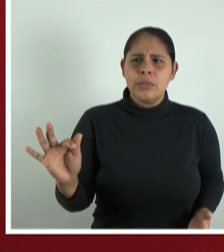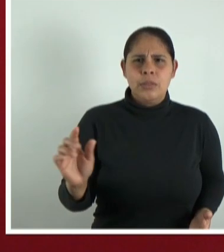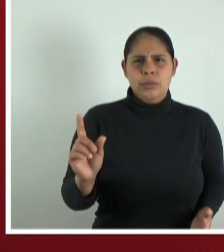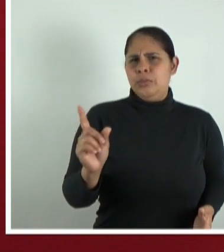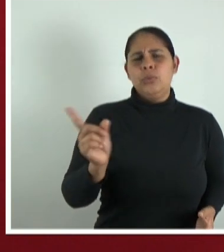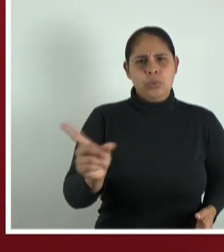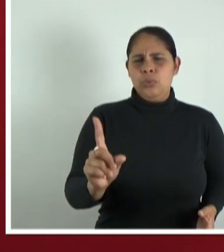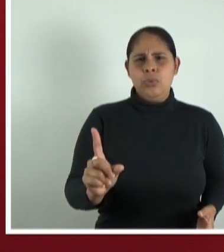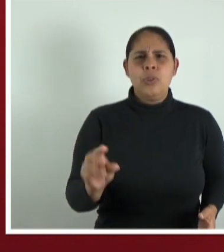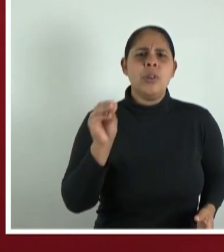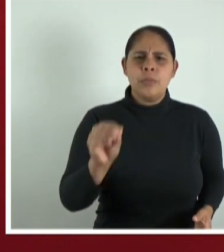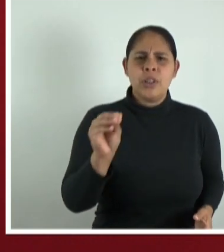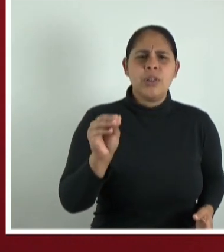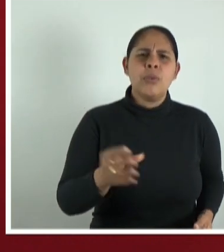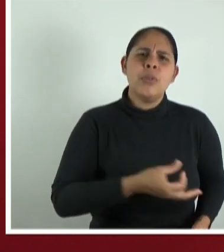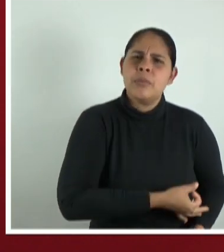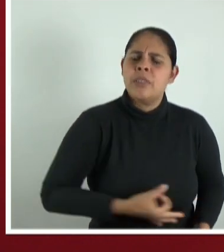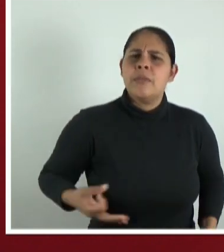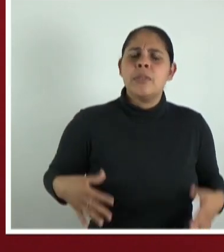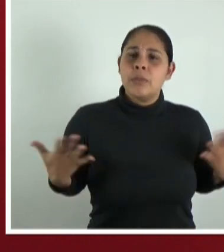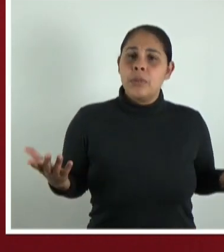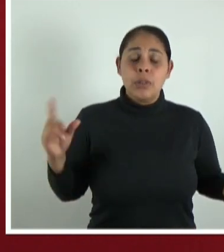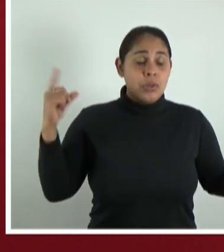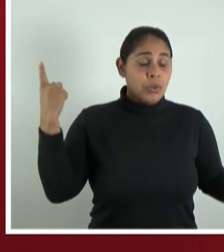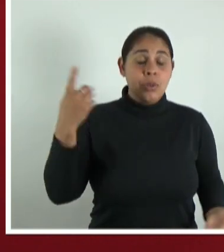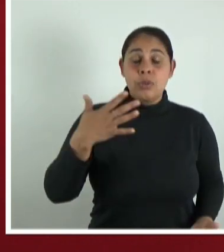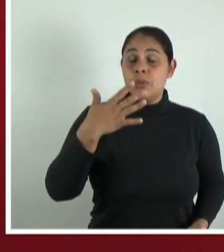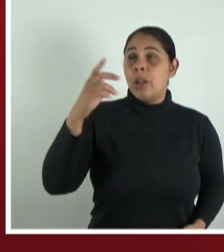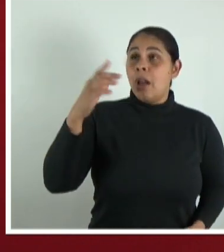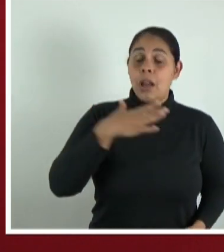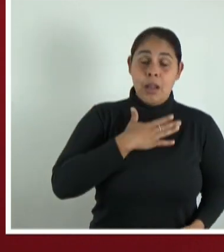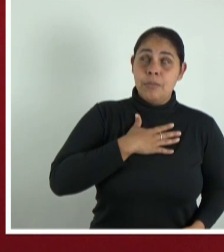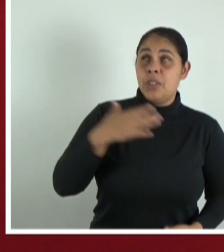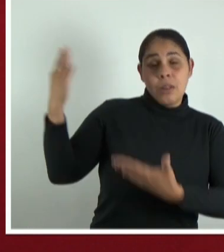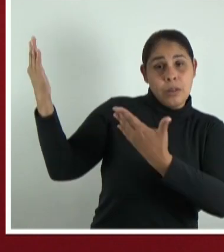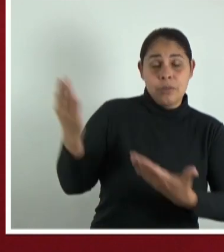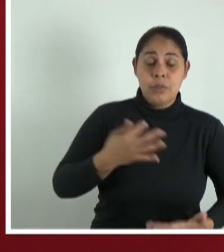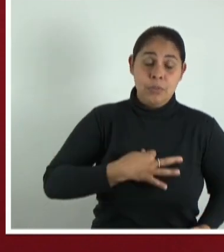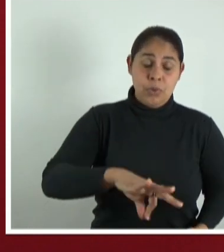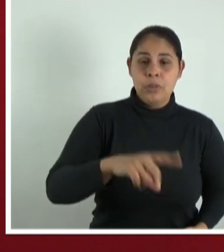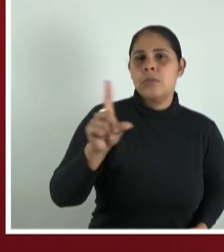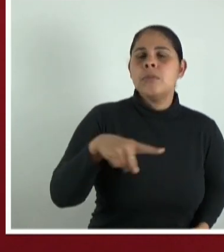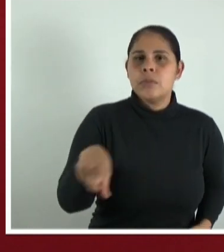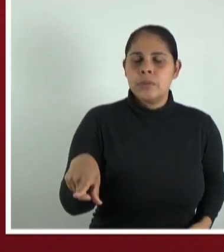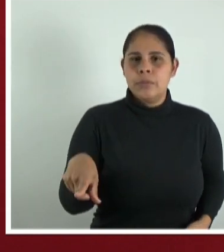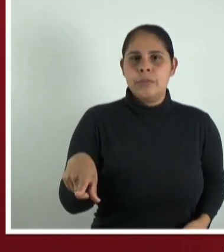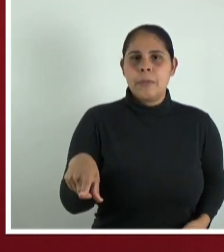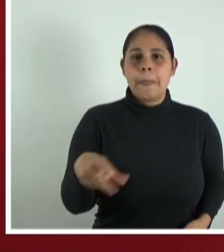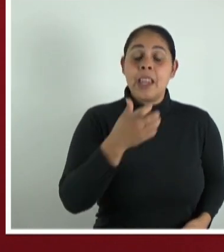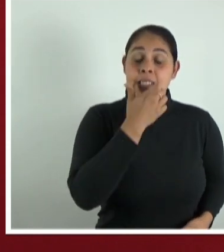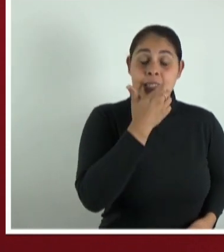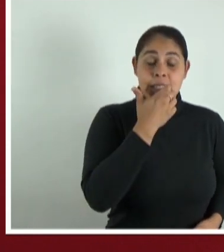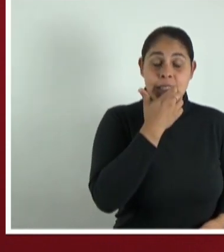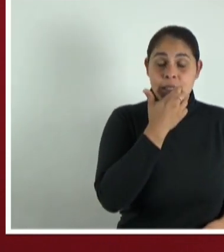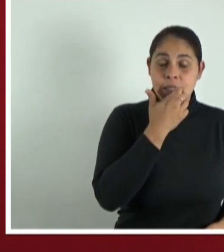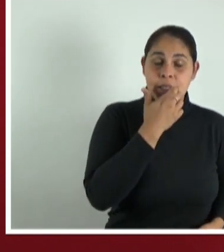¿puede Dios ayudarme hoy? Y le prometo una cosa, que si usted le pide